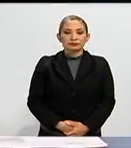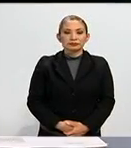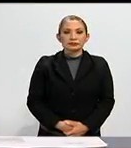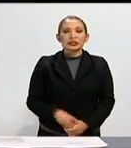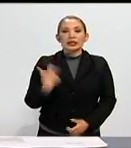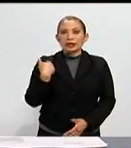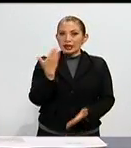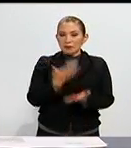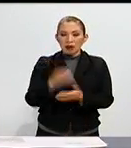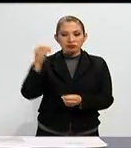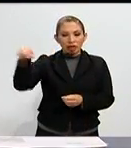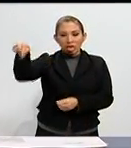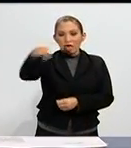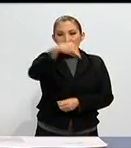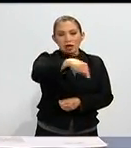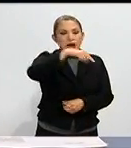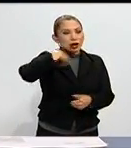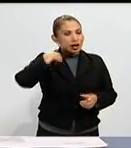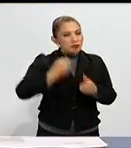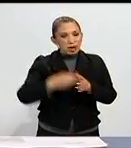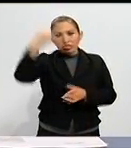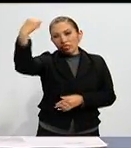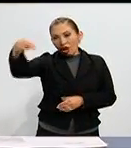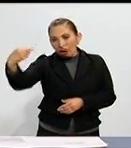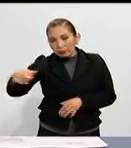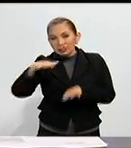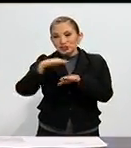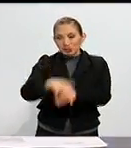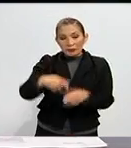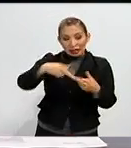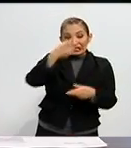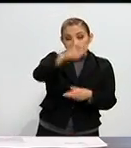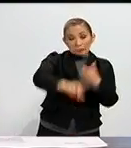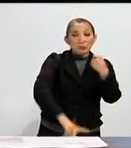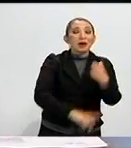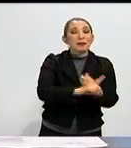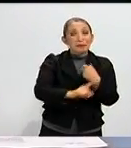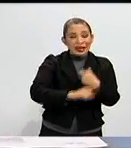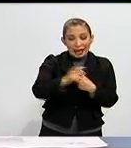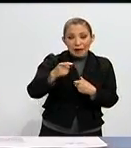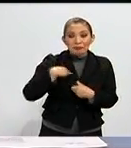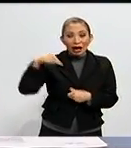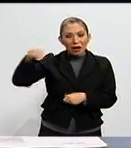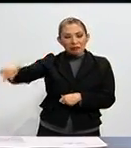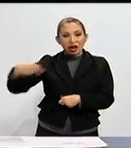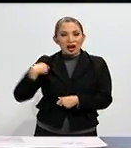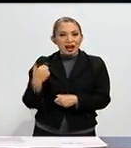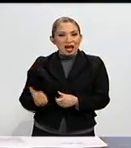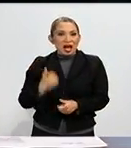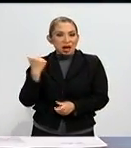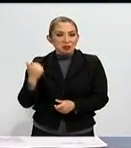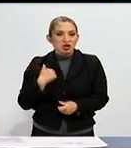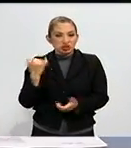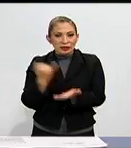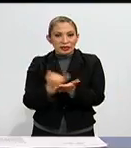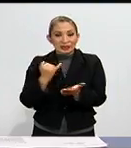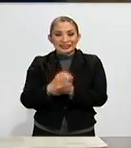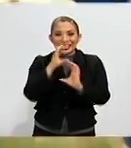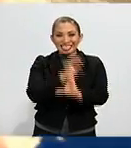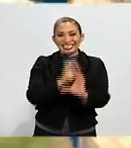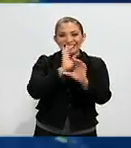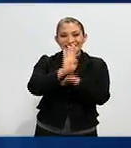Y por todos lados siguen saliendo nombres relacionados con este escándalo de Panama Papers, por ejemplo, el del